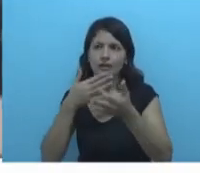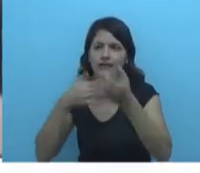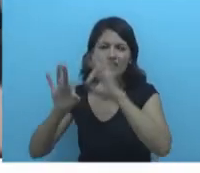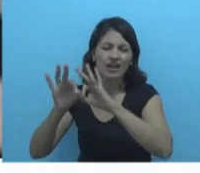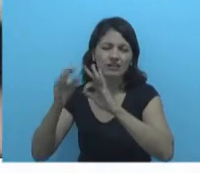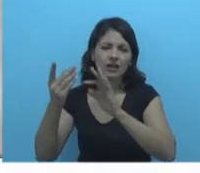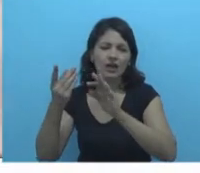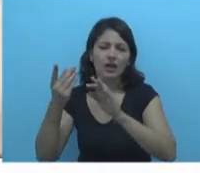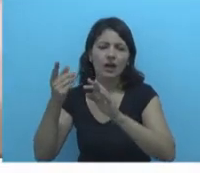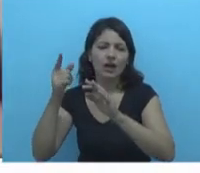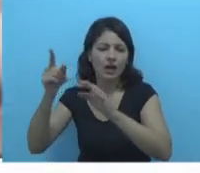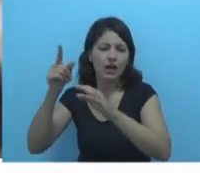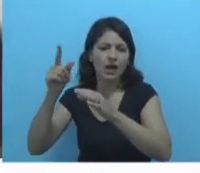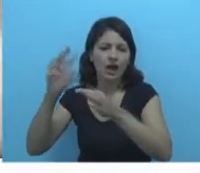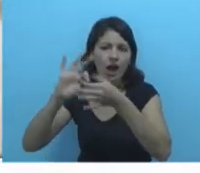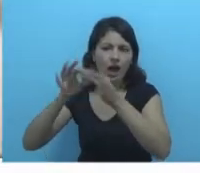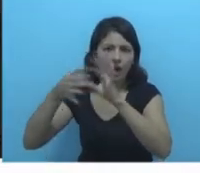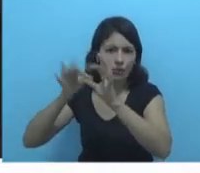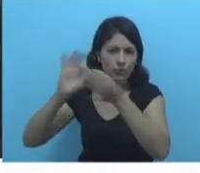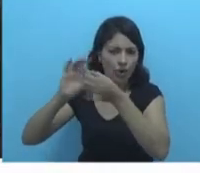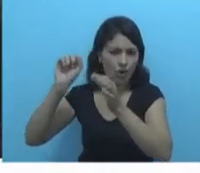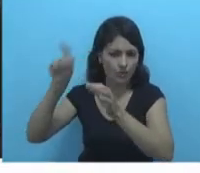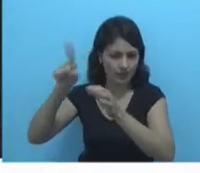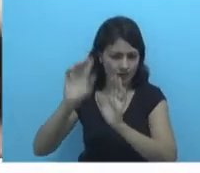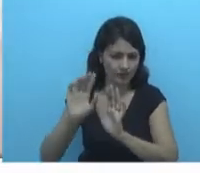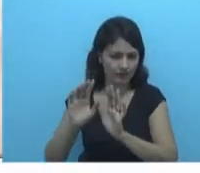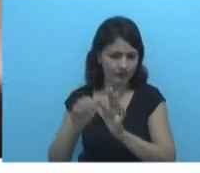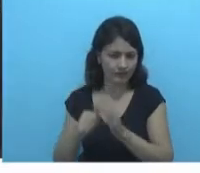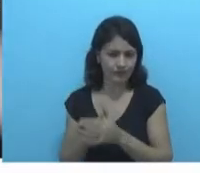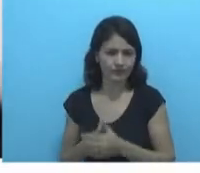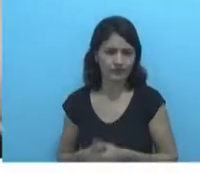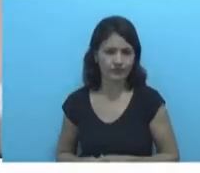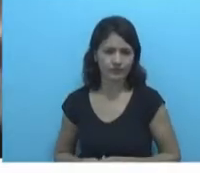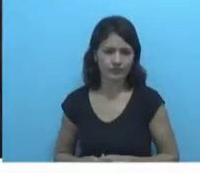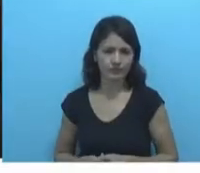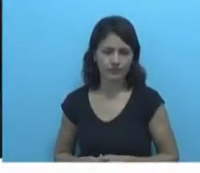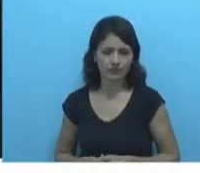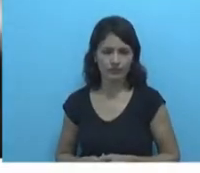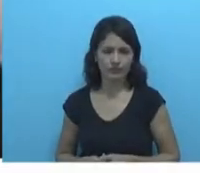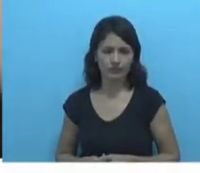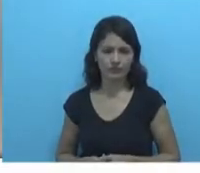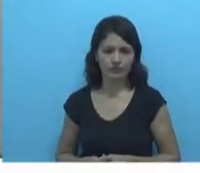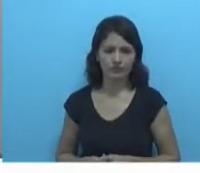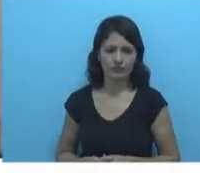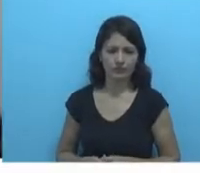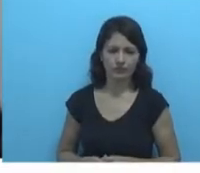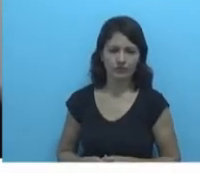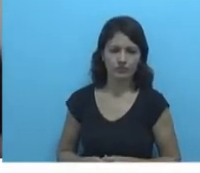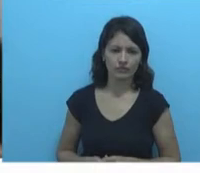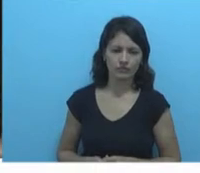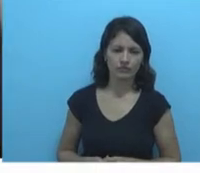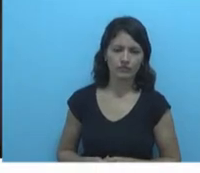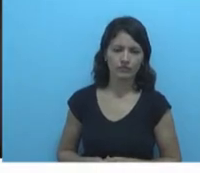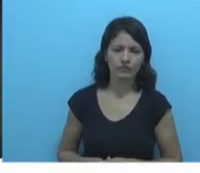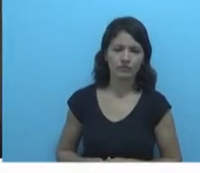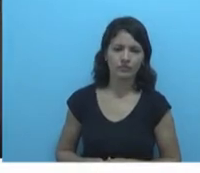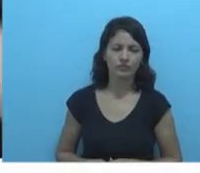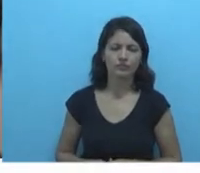y la cuota Hilton, solo expresan el 12% de nuestras exportaciones. Y